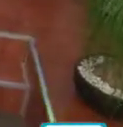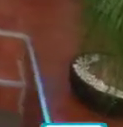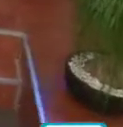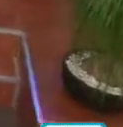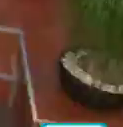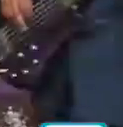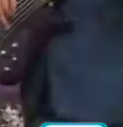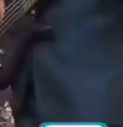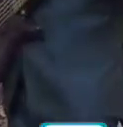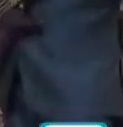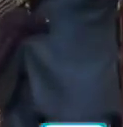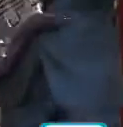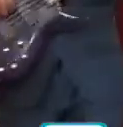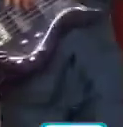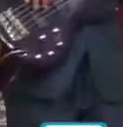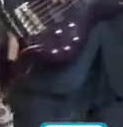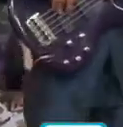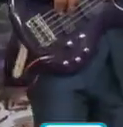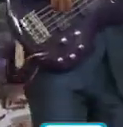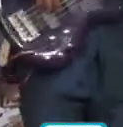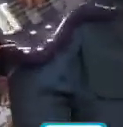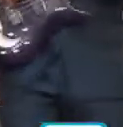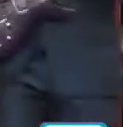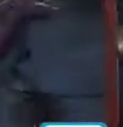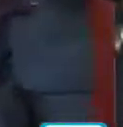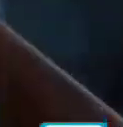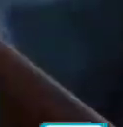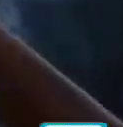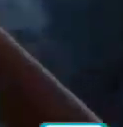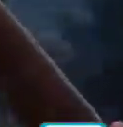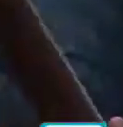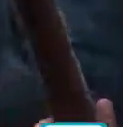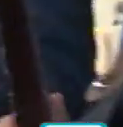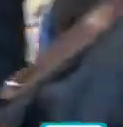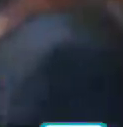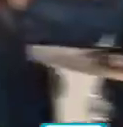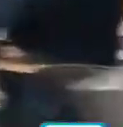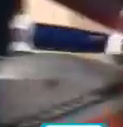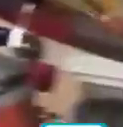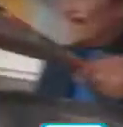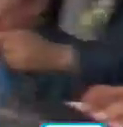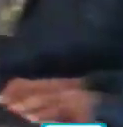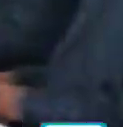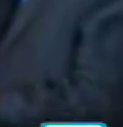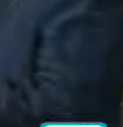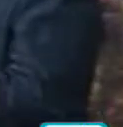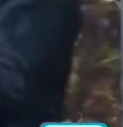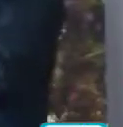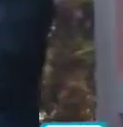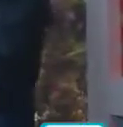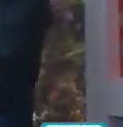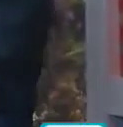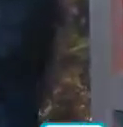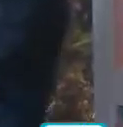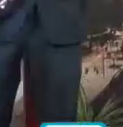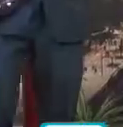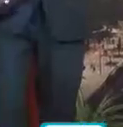que en realidad ya soy más viejo, pero te puedo amar.